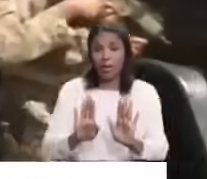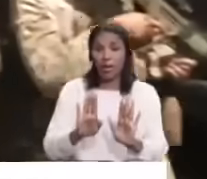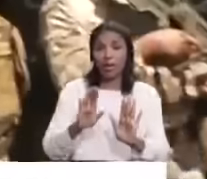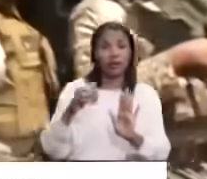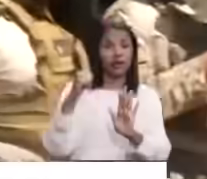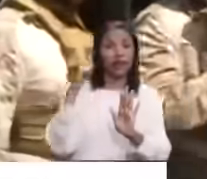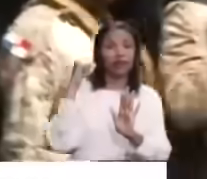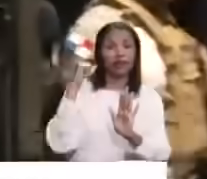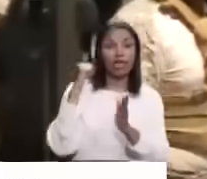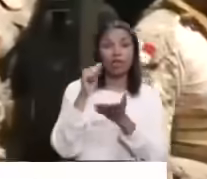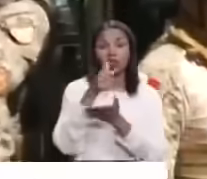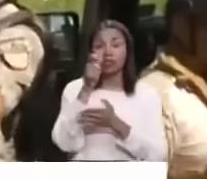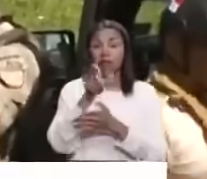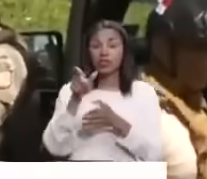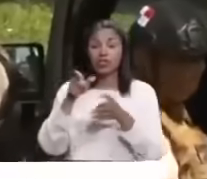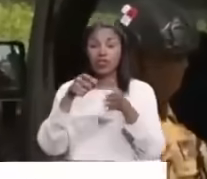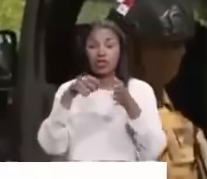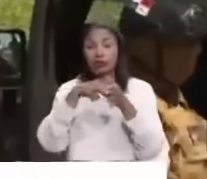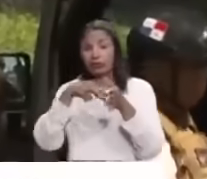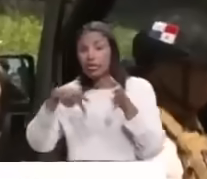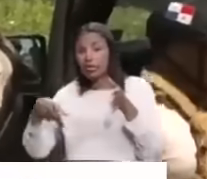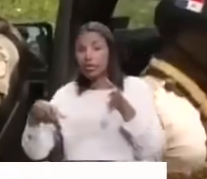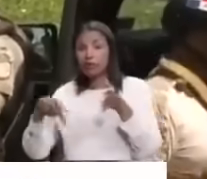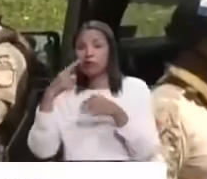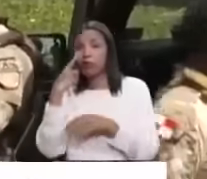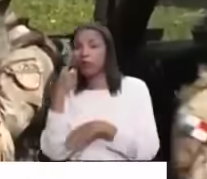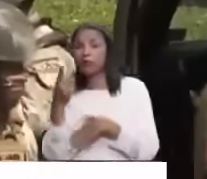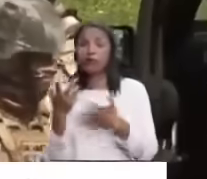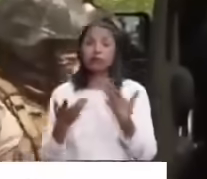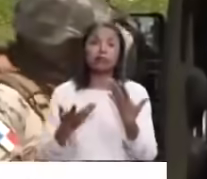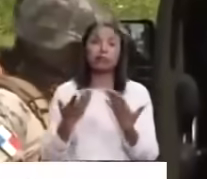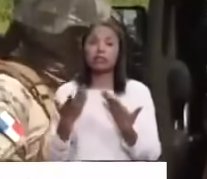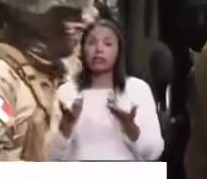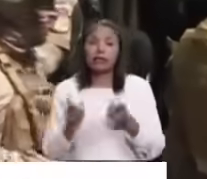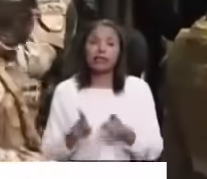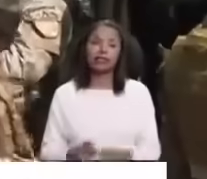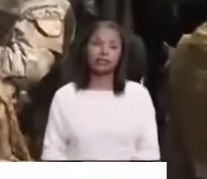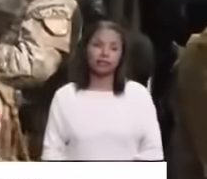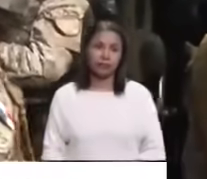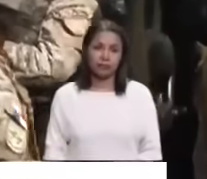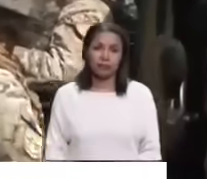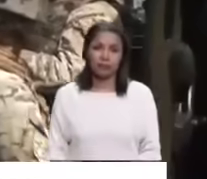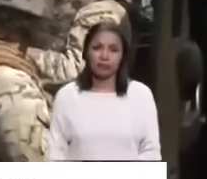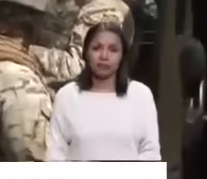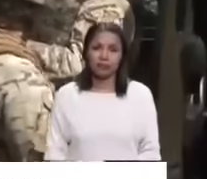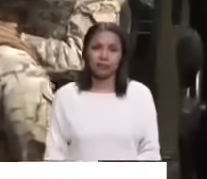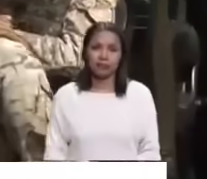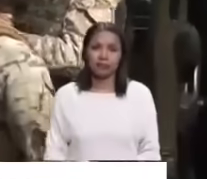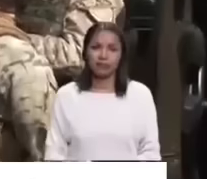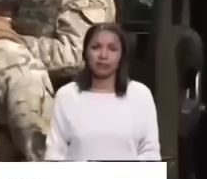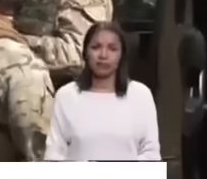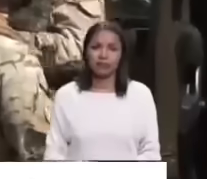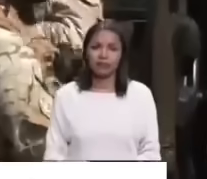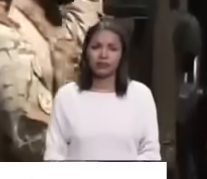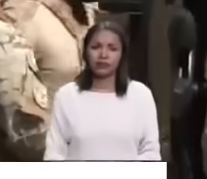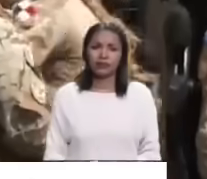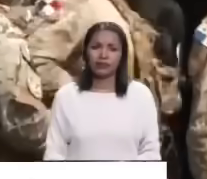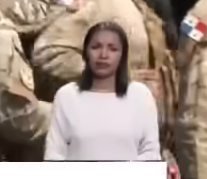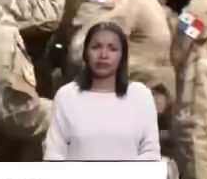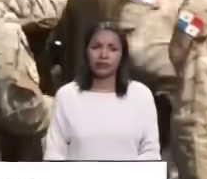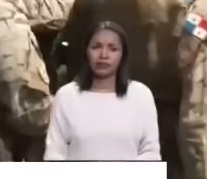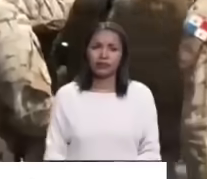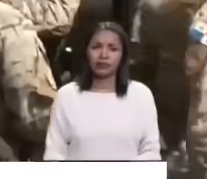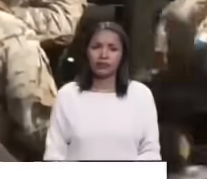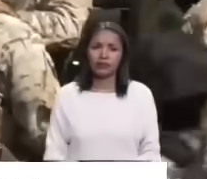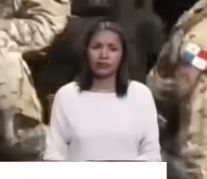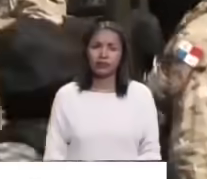Muchos conductores se encuentran de pie aquí esperando que les puedan dar la oportunidad de salir de aquí porque toda la calle está totalmente trancada.